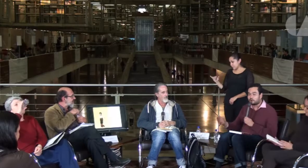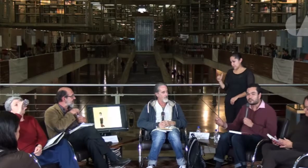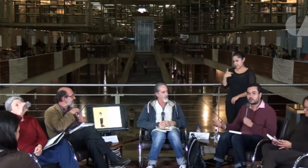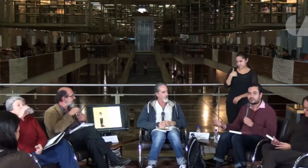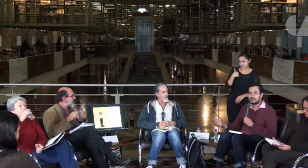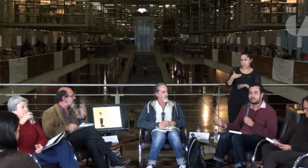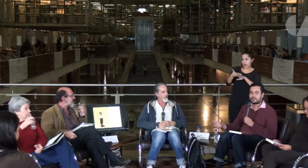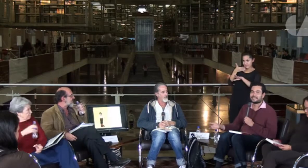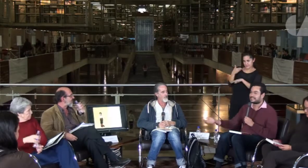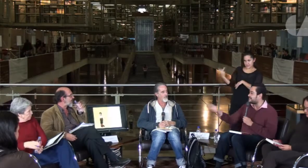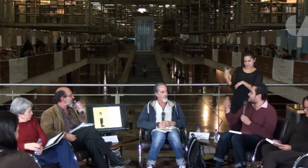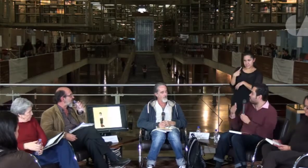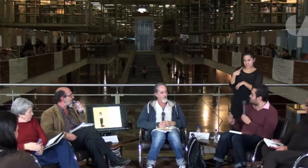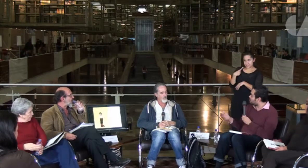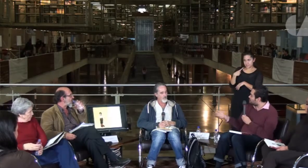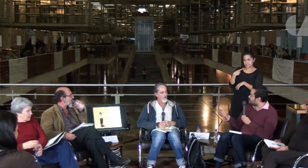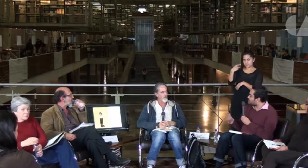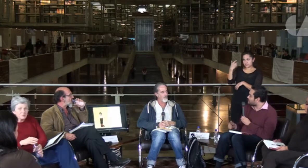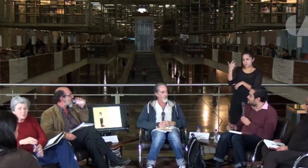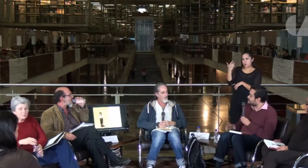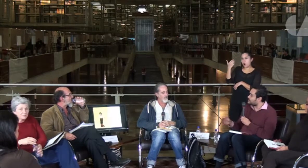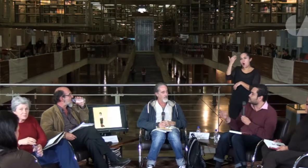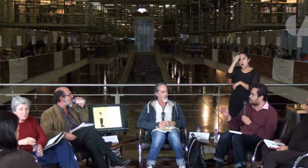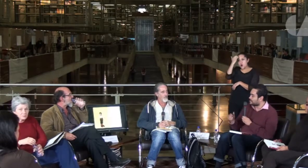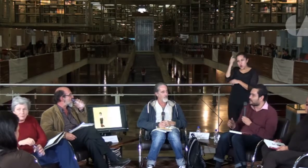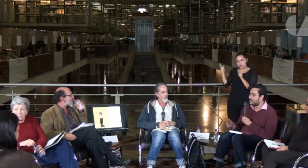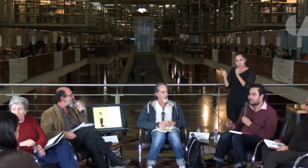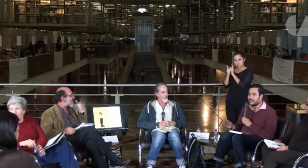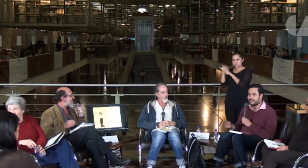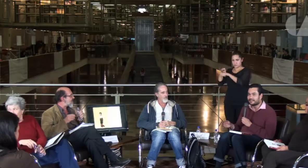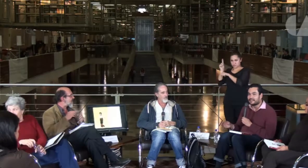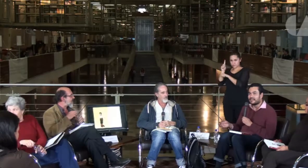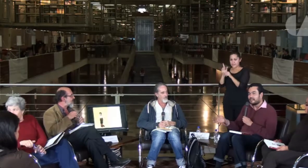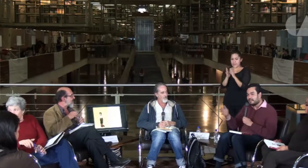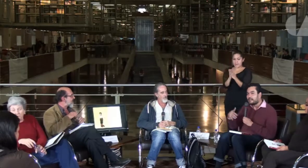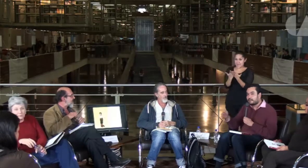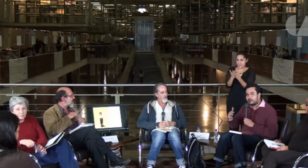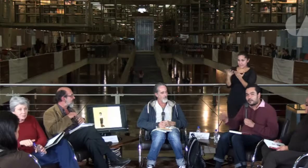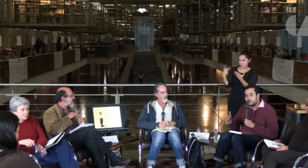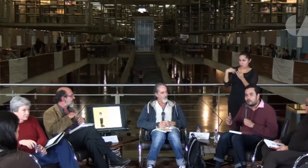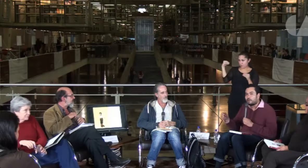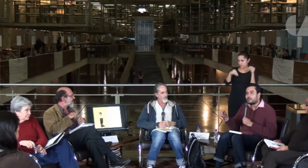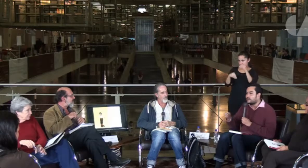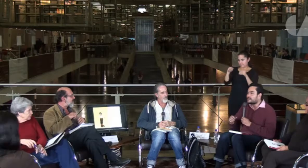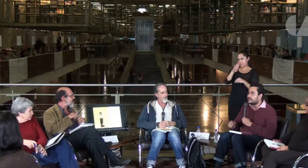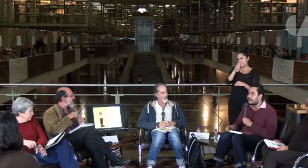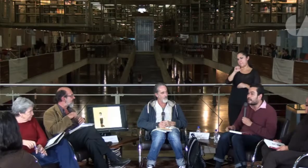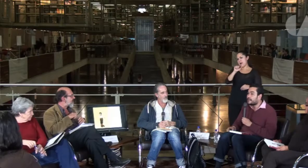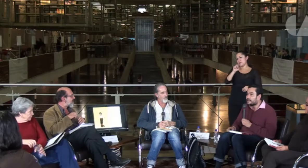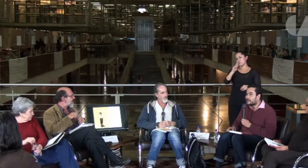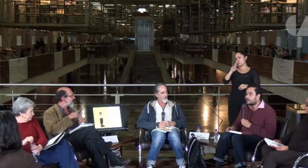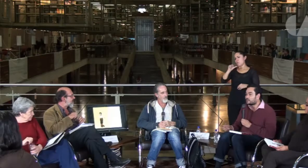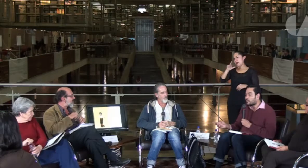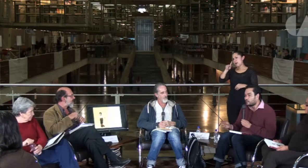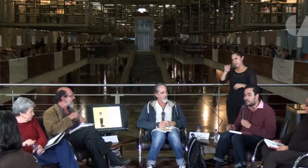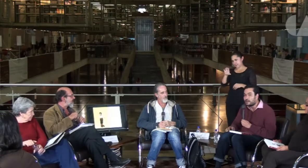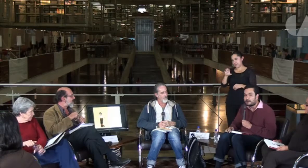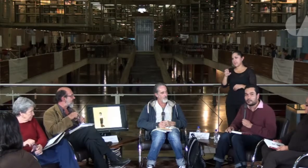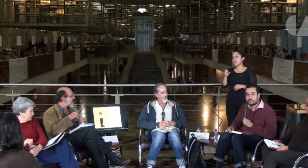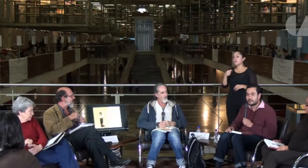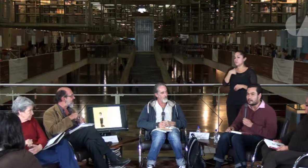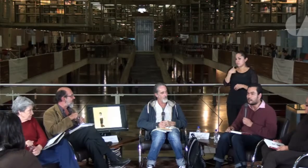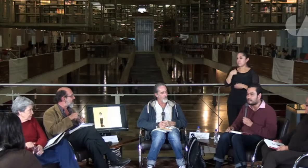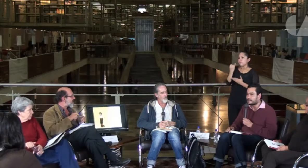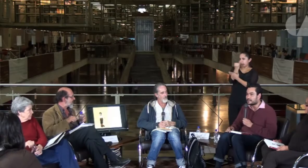anterior pero no nos conocíamos es decir fue un trabajo distancia un libro que se llama basura arte y que bueno me tocó diseñar y que incluso como yo